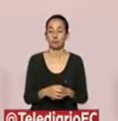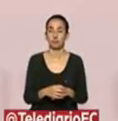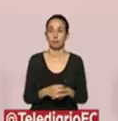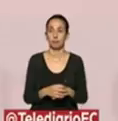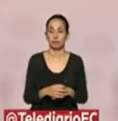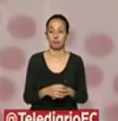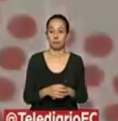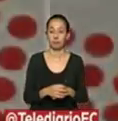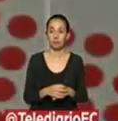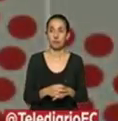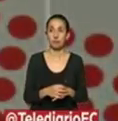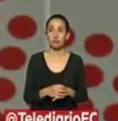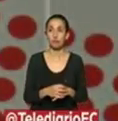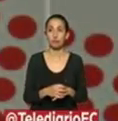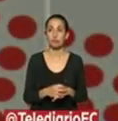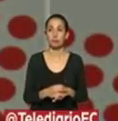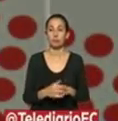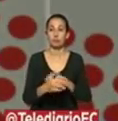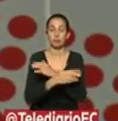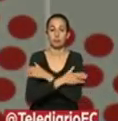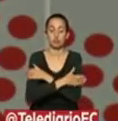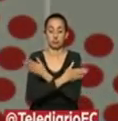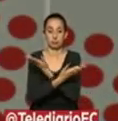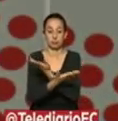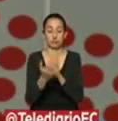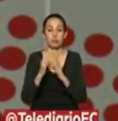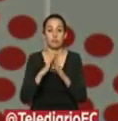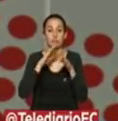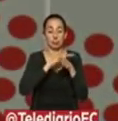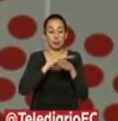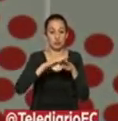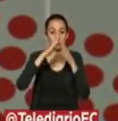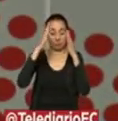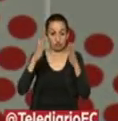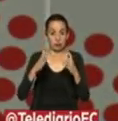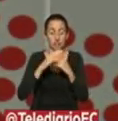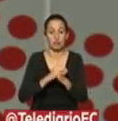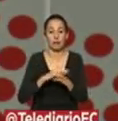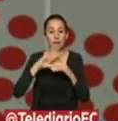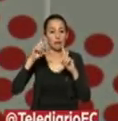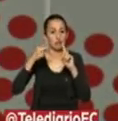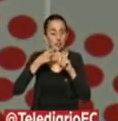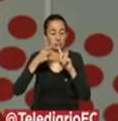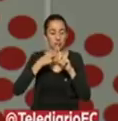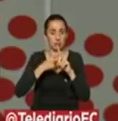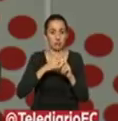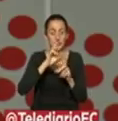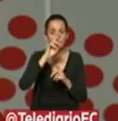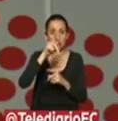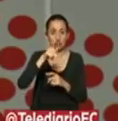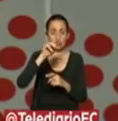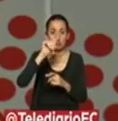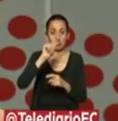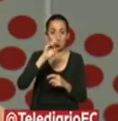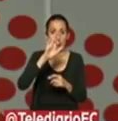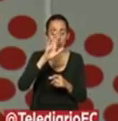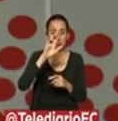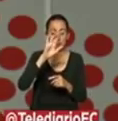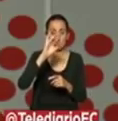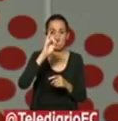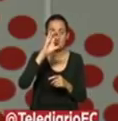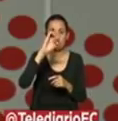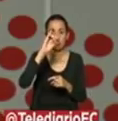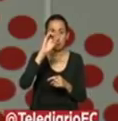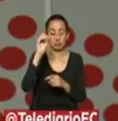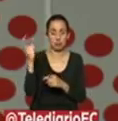Vamos ahora a saludar ya a nuestros invitados, al primero de ellos, Patricio Donoso, como le decíamos, es el